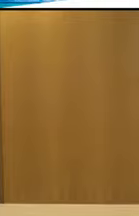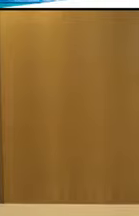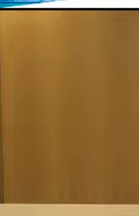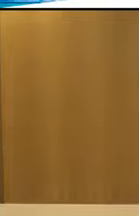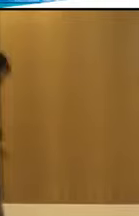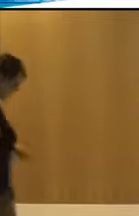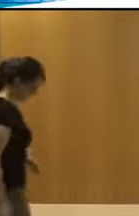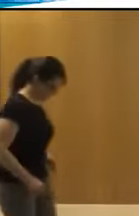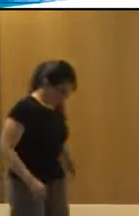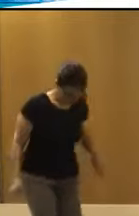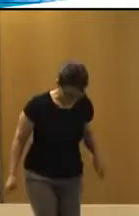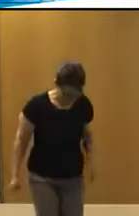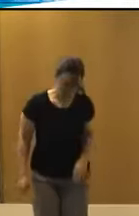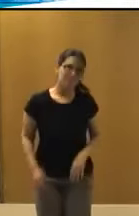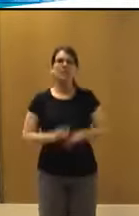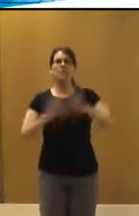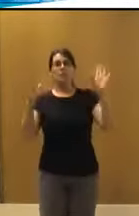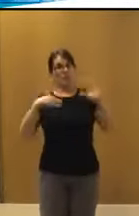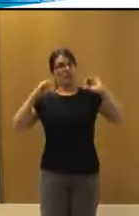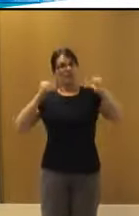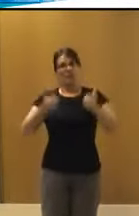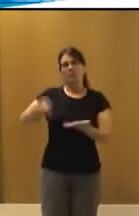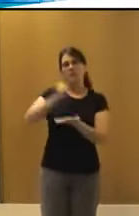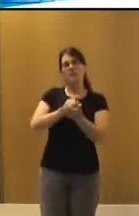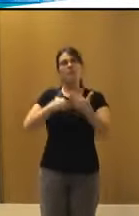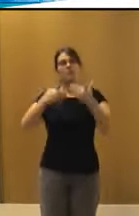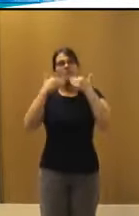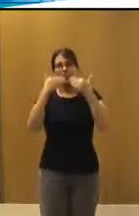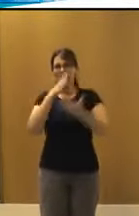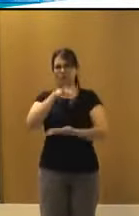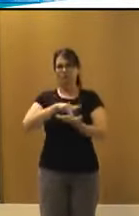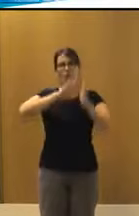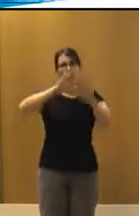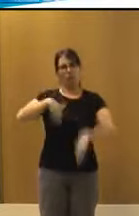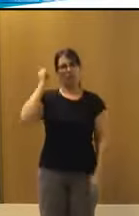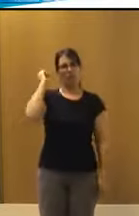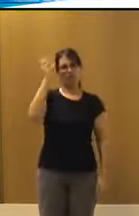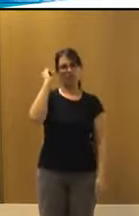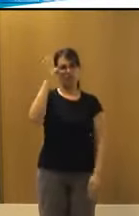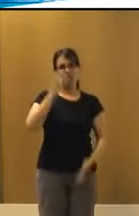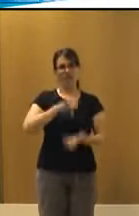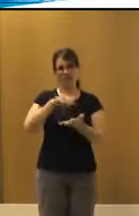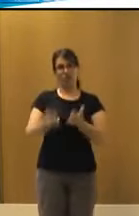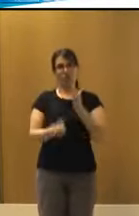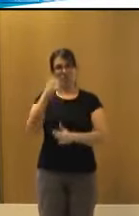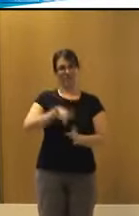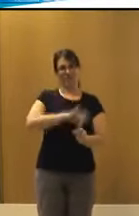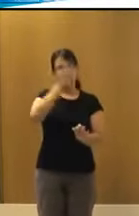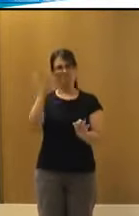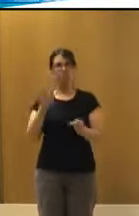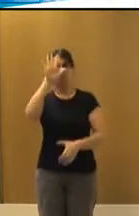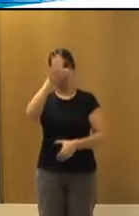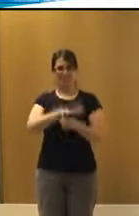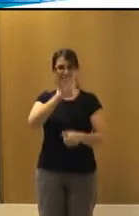Bueno, pues empezamos de nuevo. Muchísimas gracias por estar aquí en esta última ponencia de la jornada